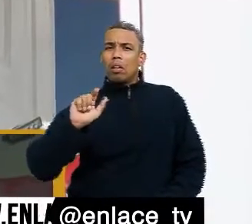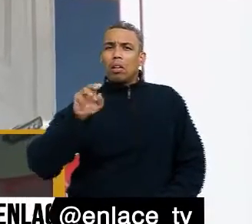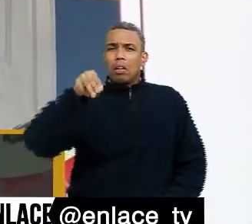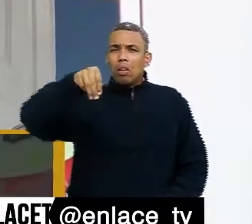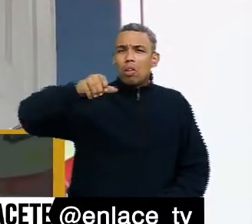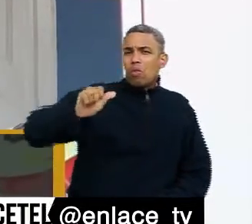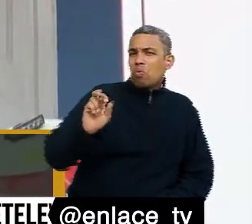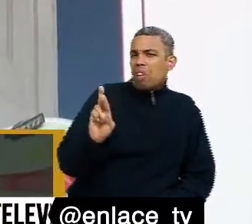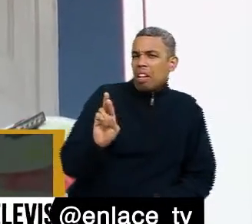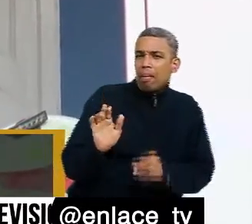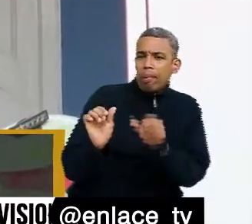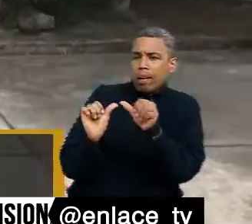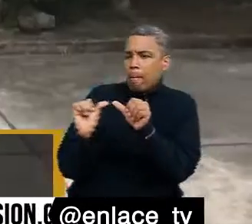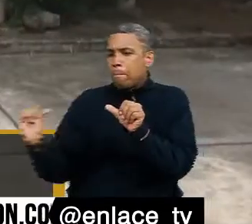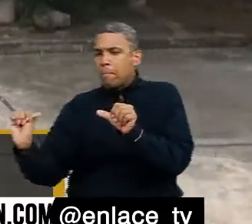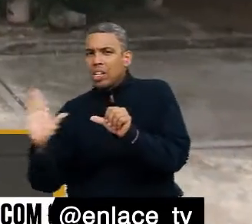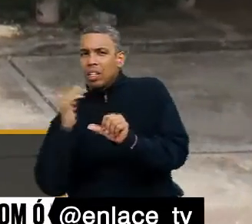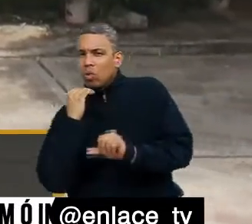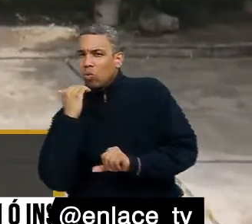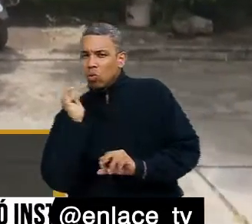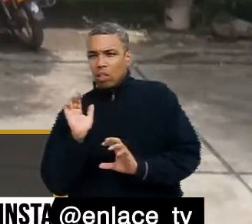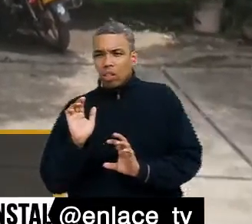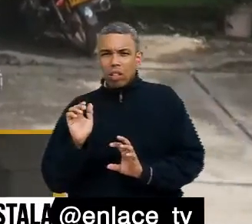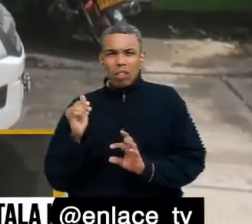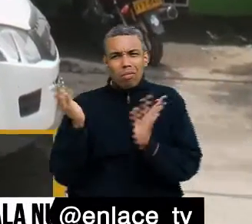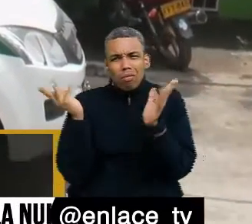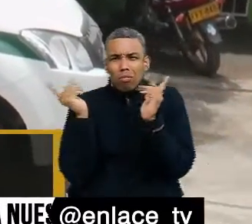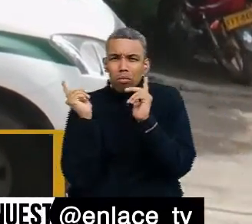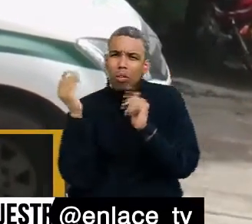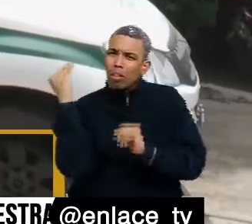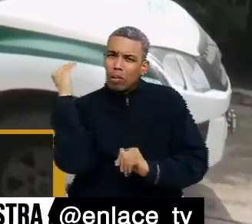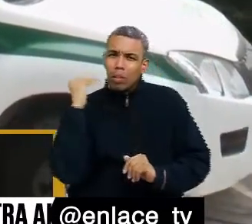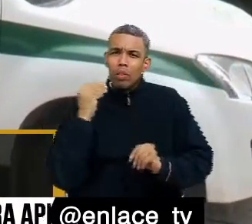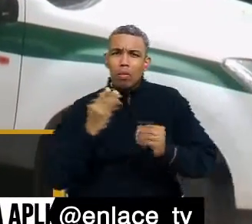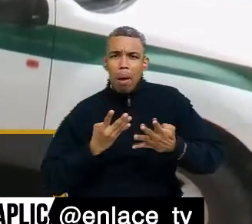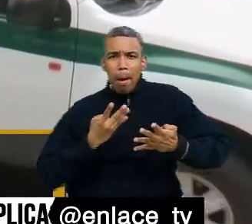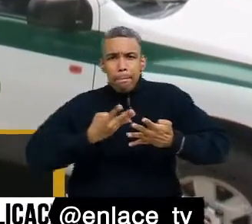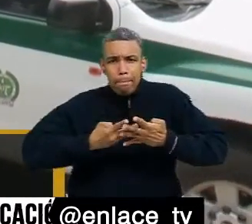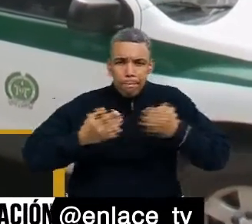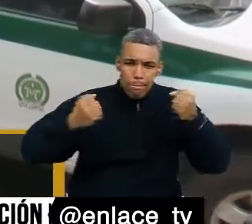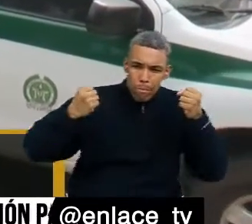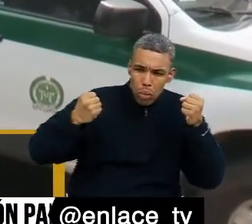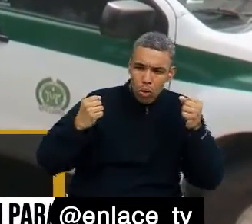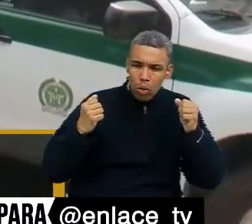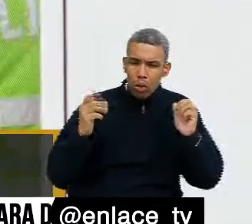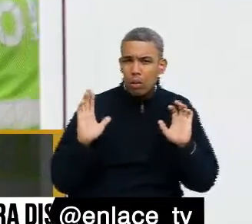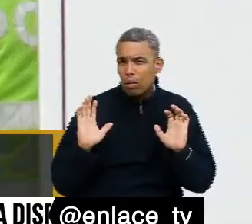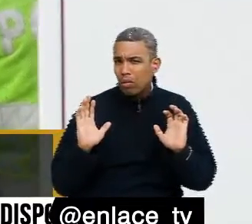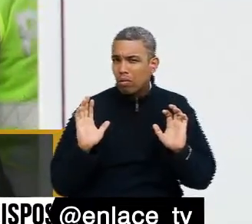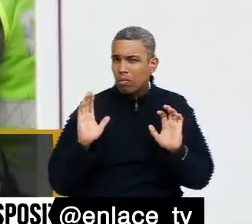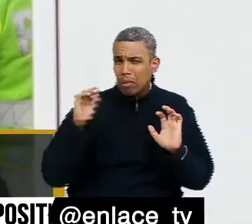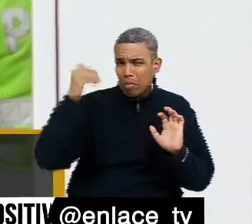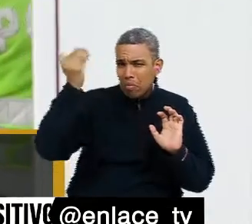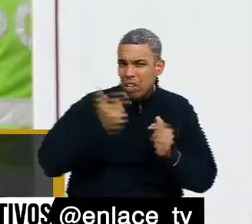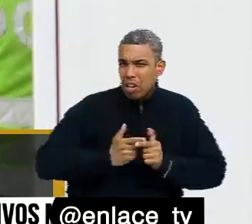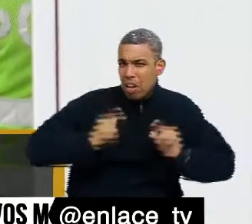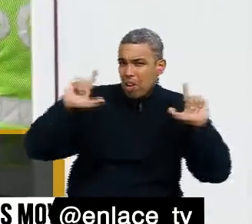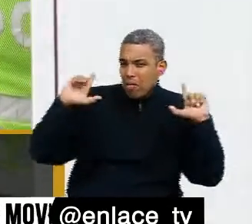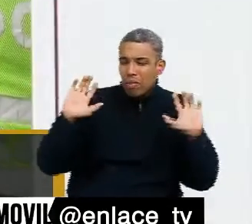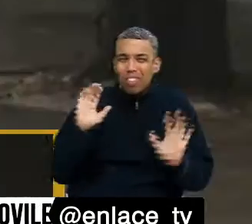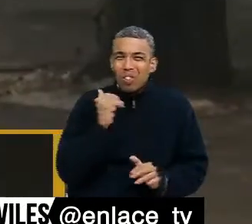al parecer estuvo privado de la libertad hace unos meses, pero la Policía Nacional no ha querido entregar por